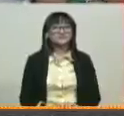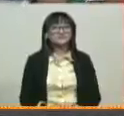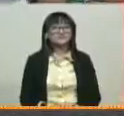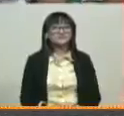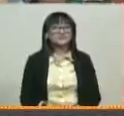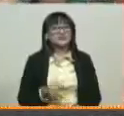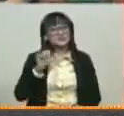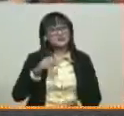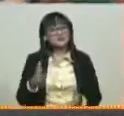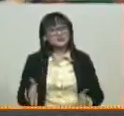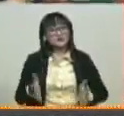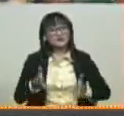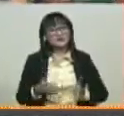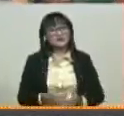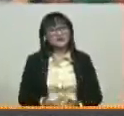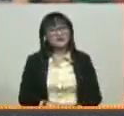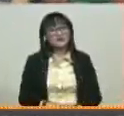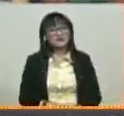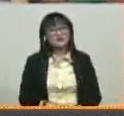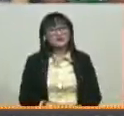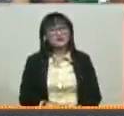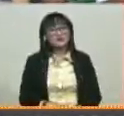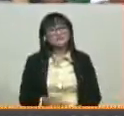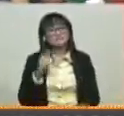Vamos a ganar